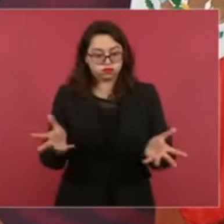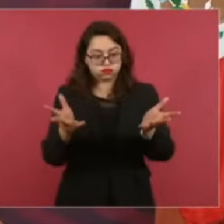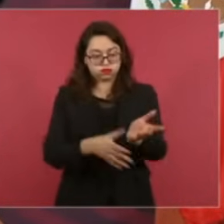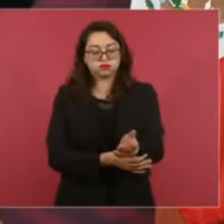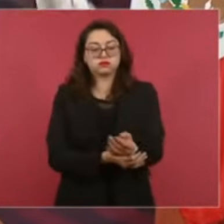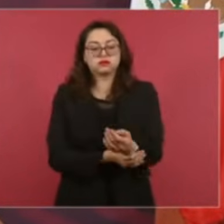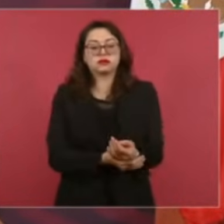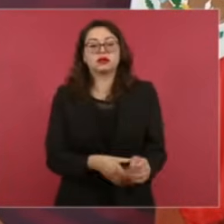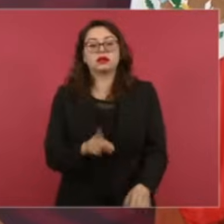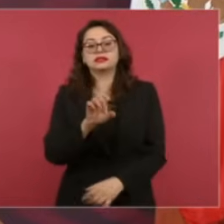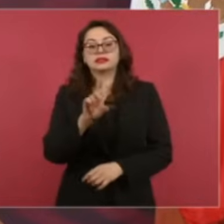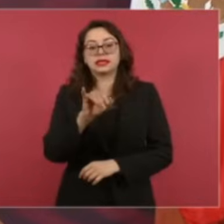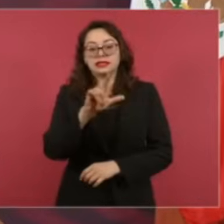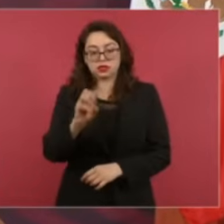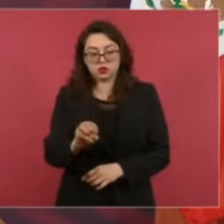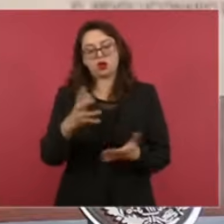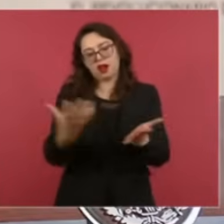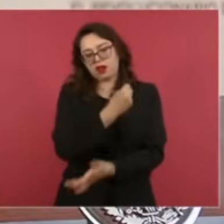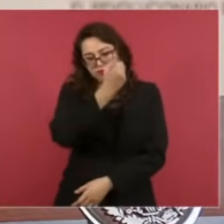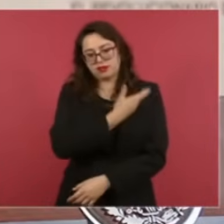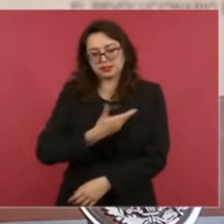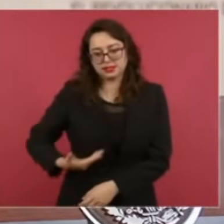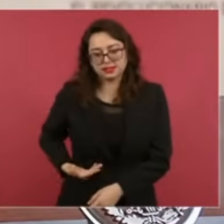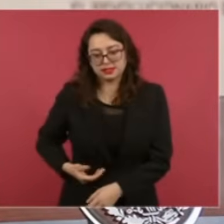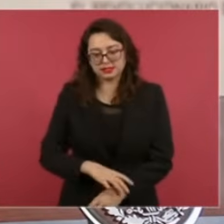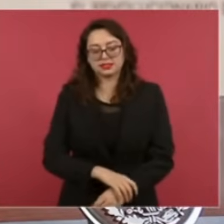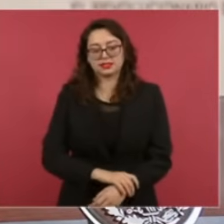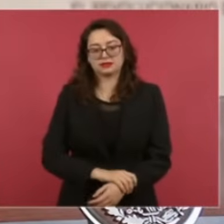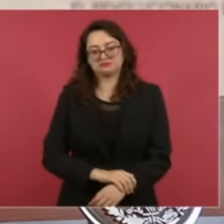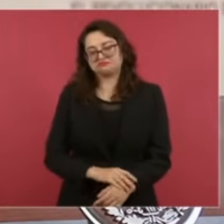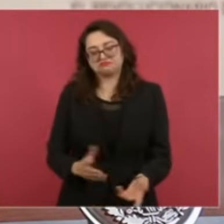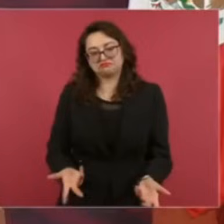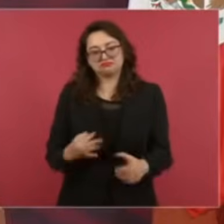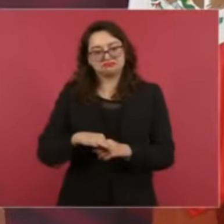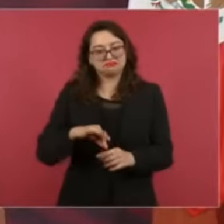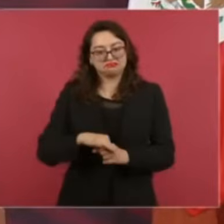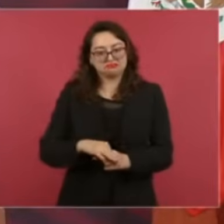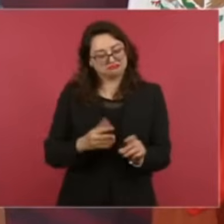todo? Viene la elección, ¿quién gana? Zedillo.